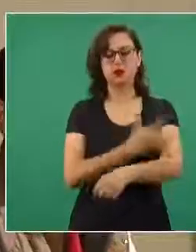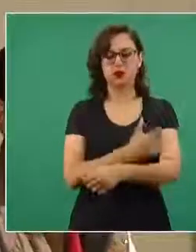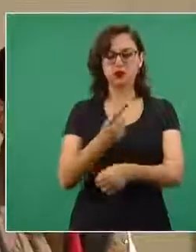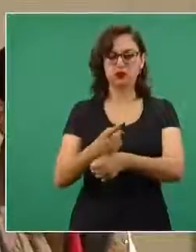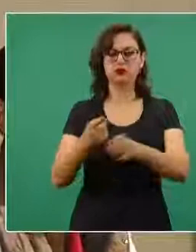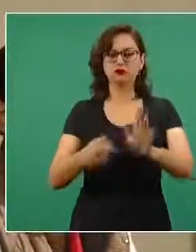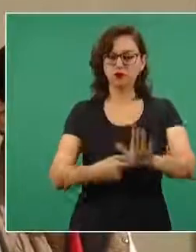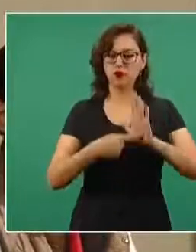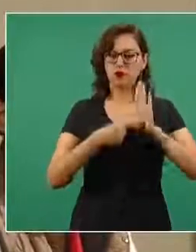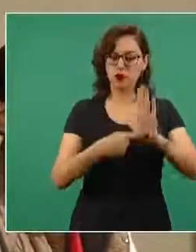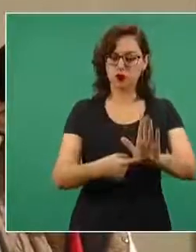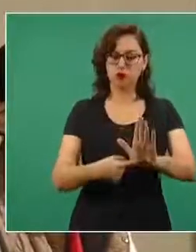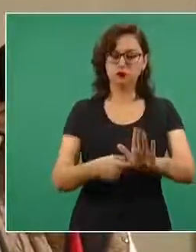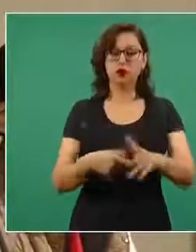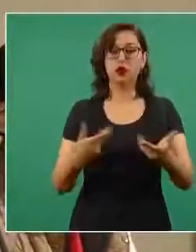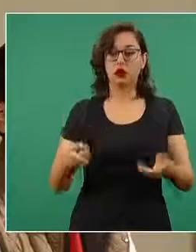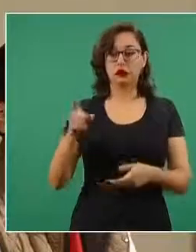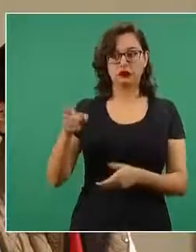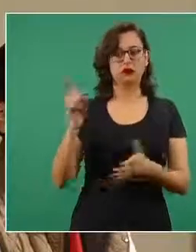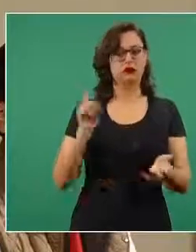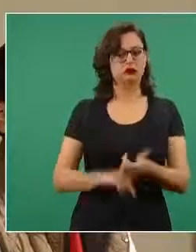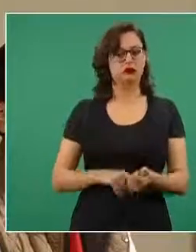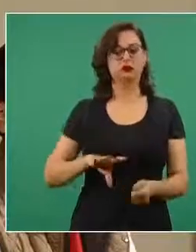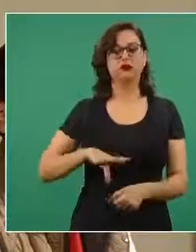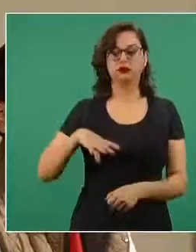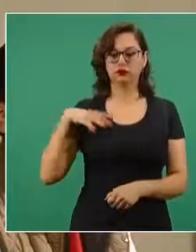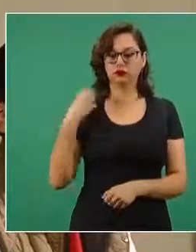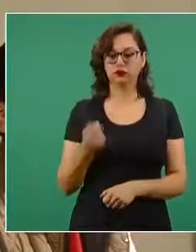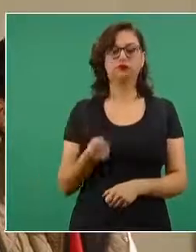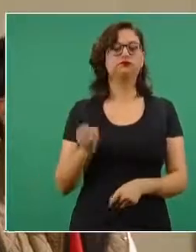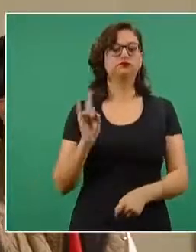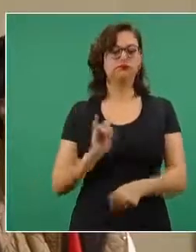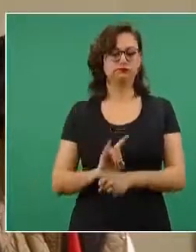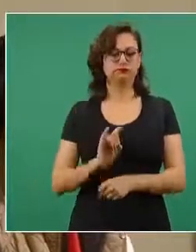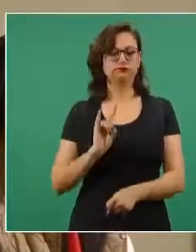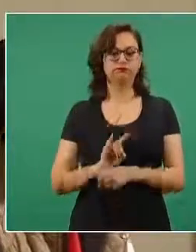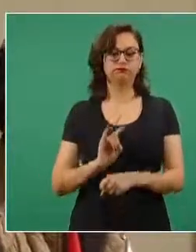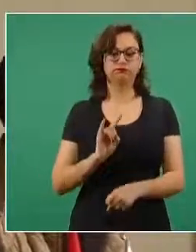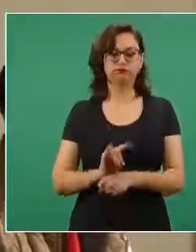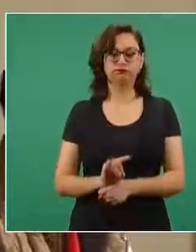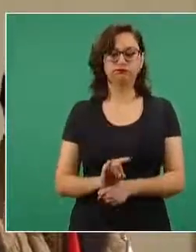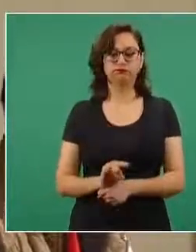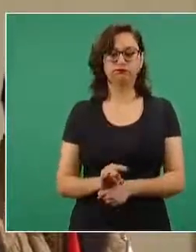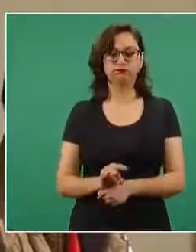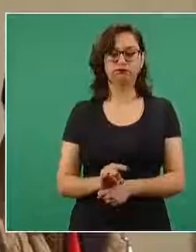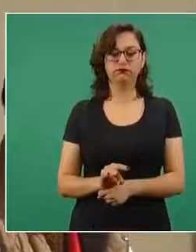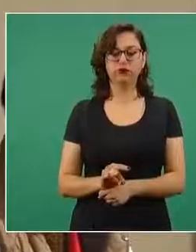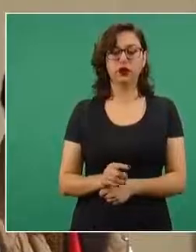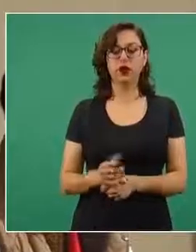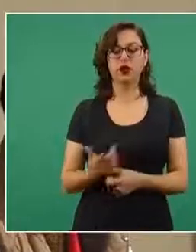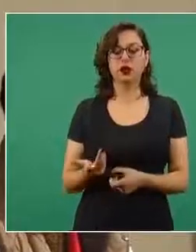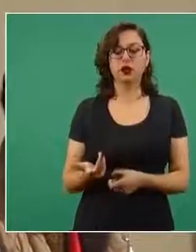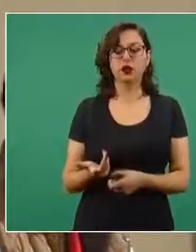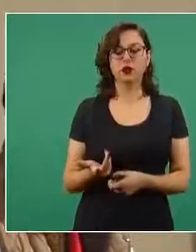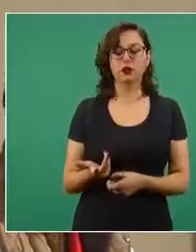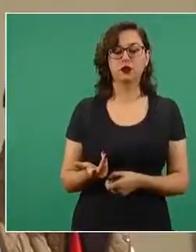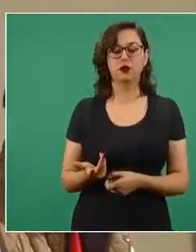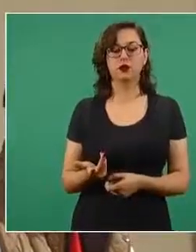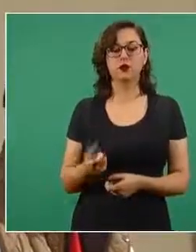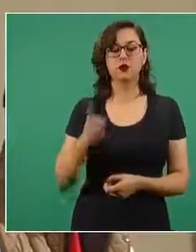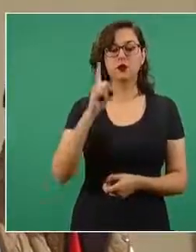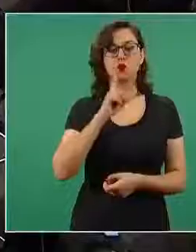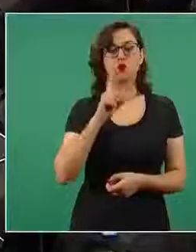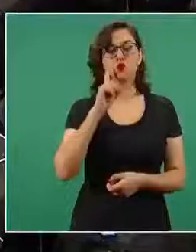se dieron muchos excesos, que hubo simulaciones. Nos decían que así como presentó el caso de la